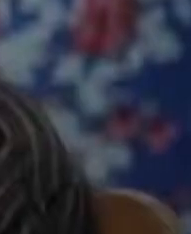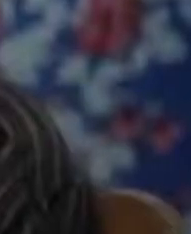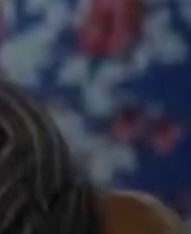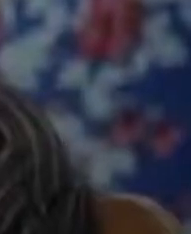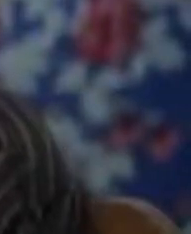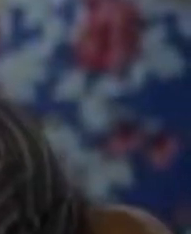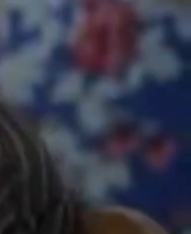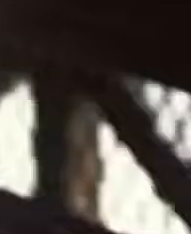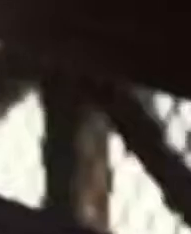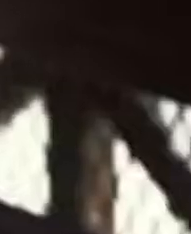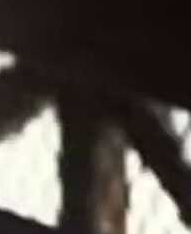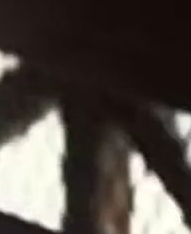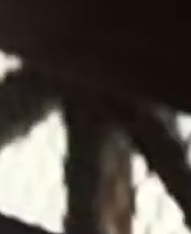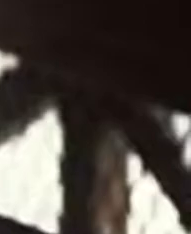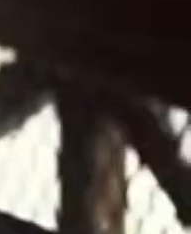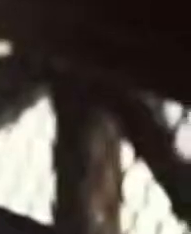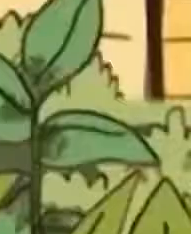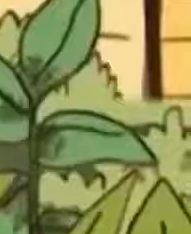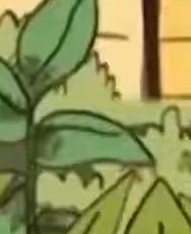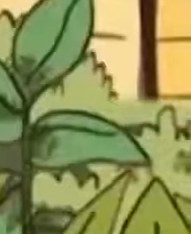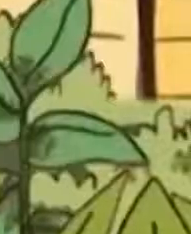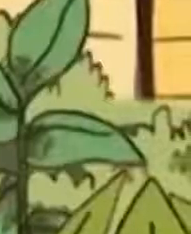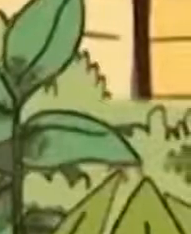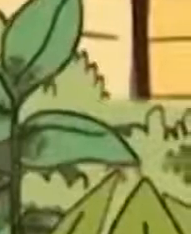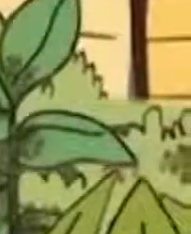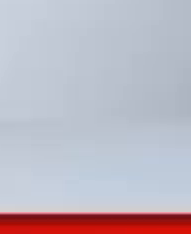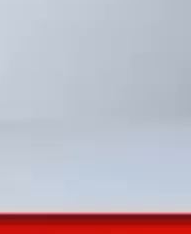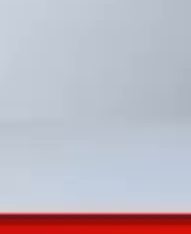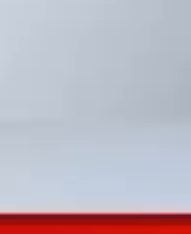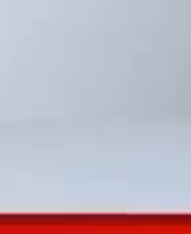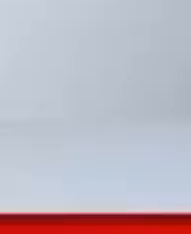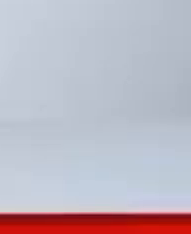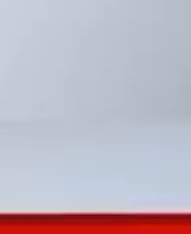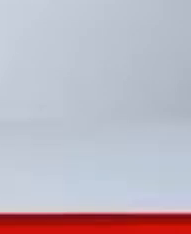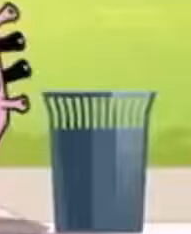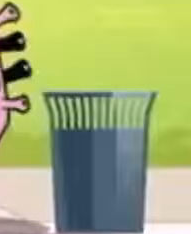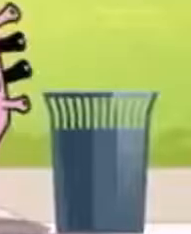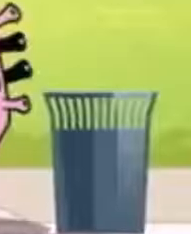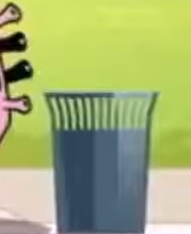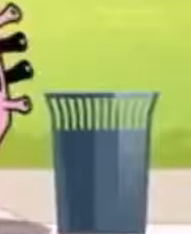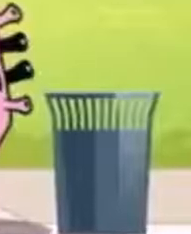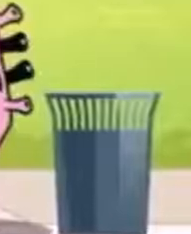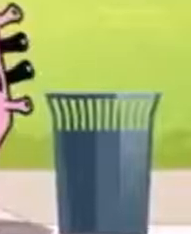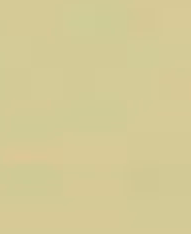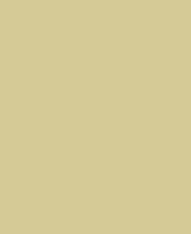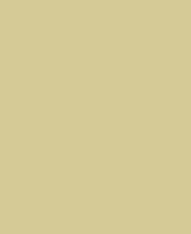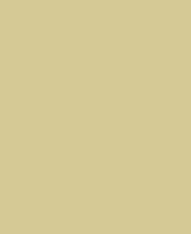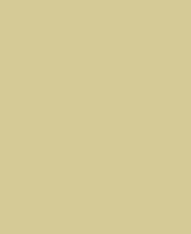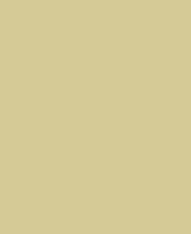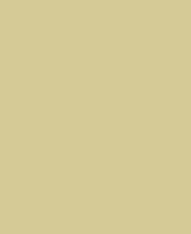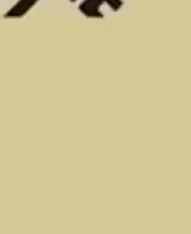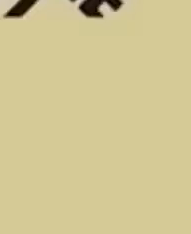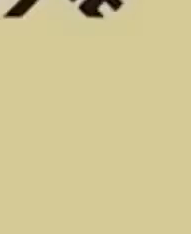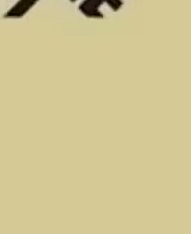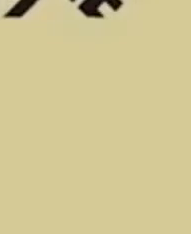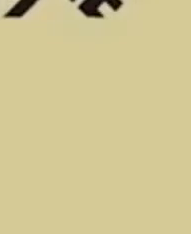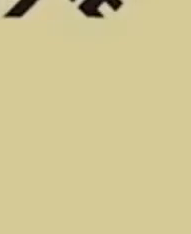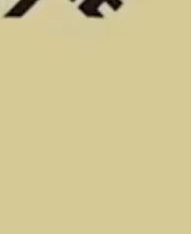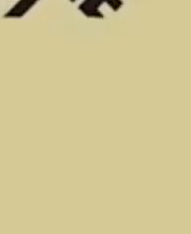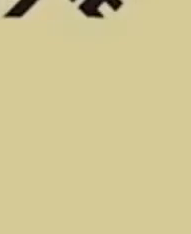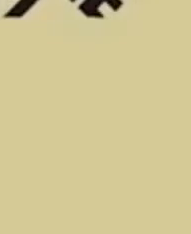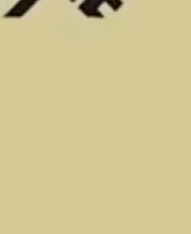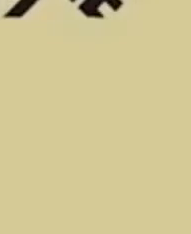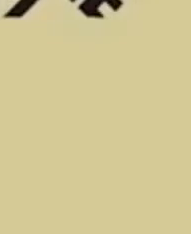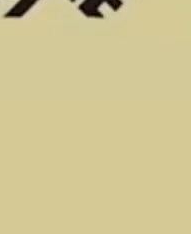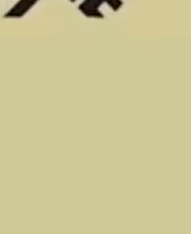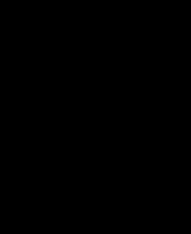He pensado mucho en él durante la pandemia. En Cine en Cortos, aquí en 13, Costa Rica